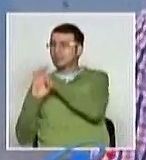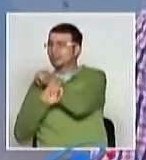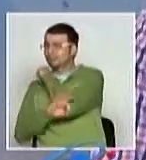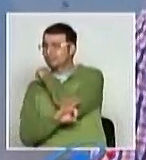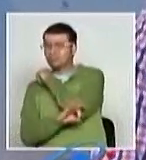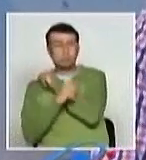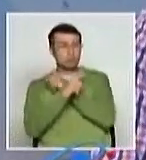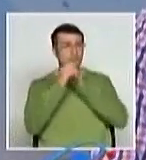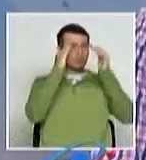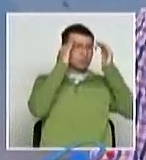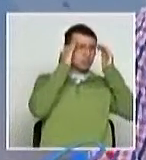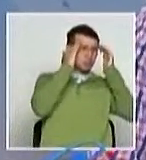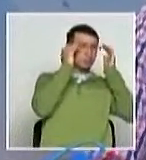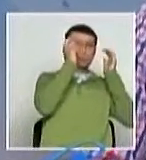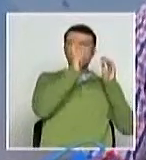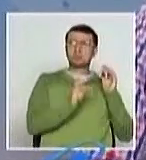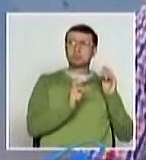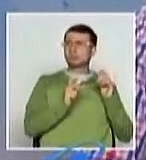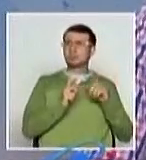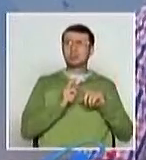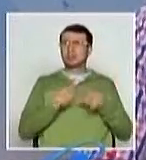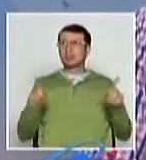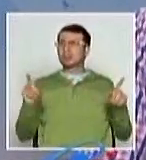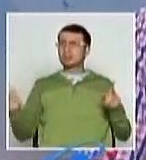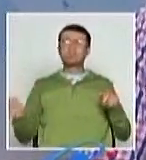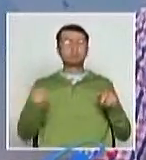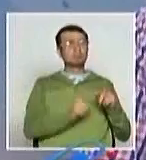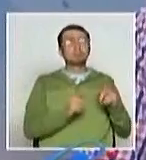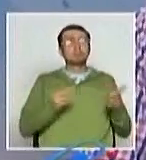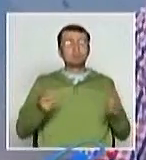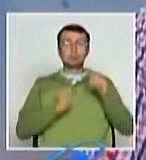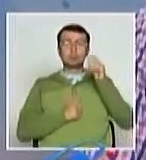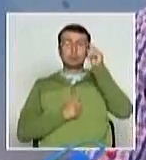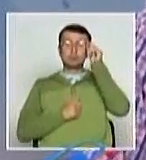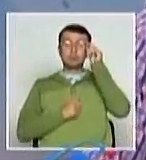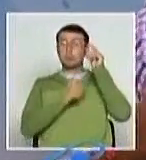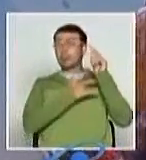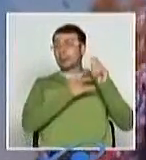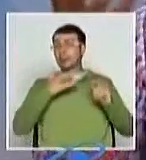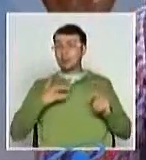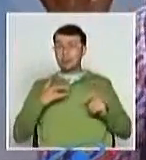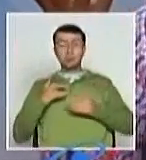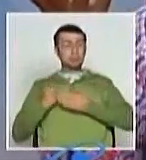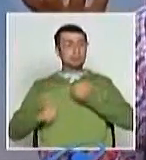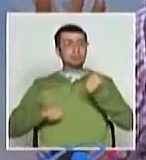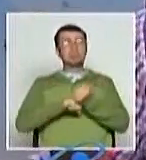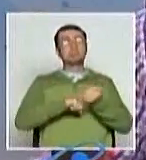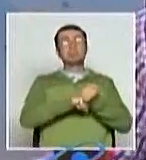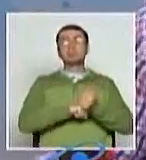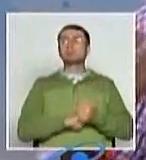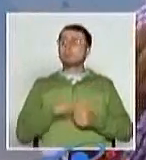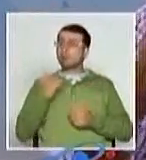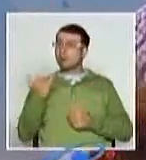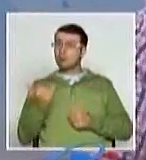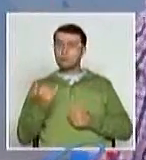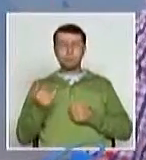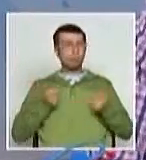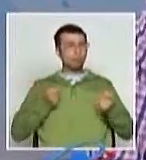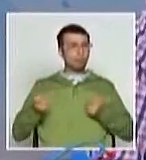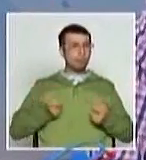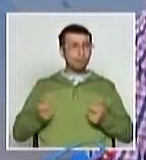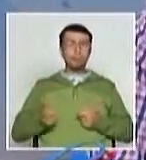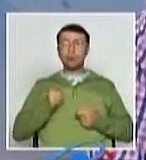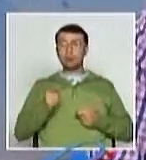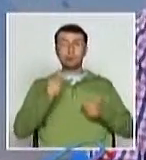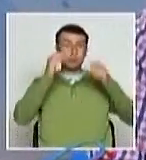y el psicólogo Cuáles son las terapias de apoyo de de tratamiento que ofrece la